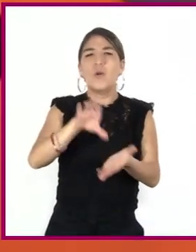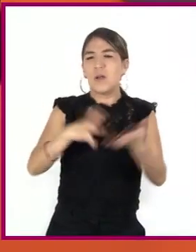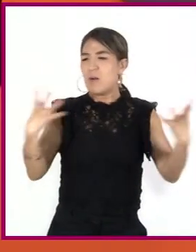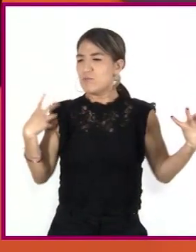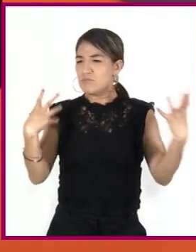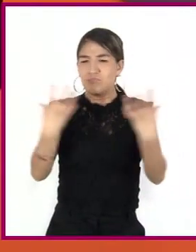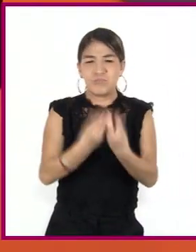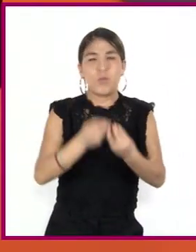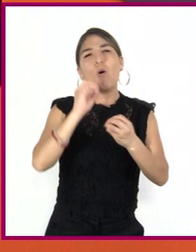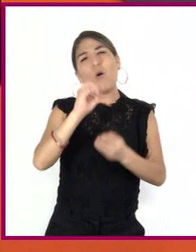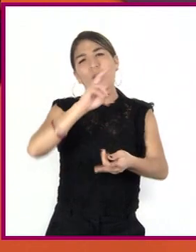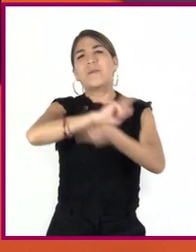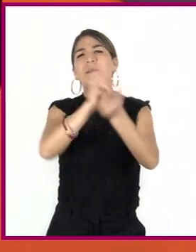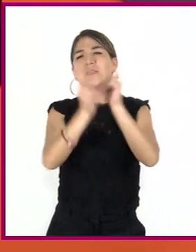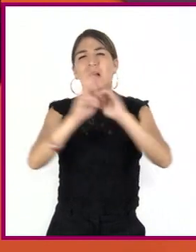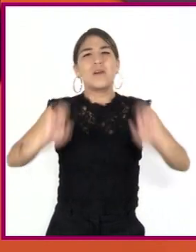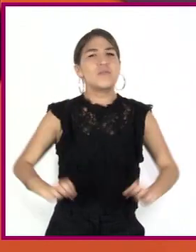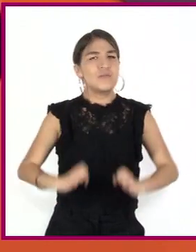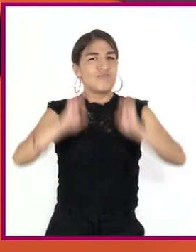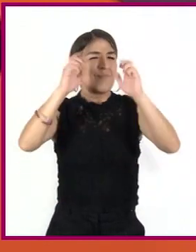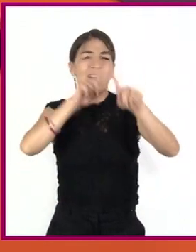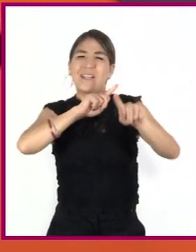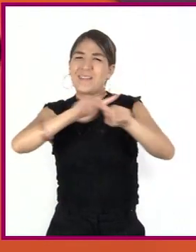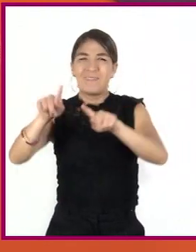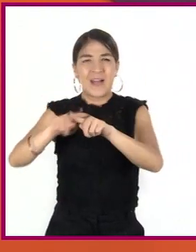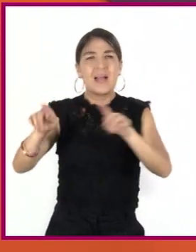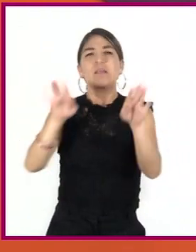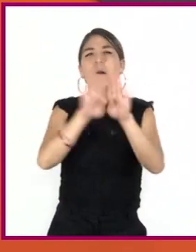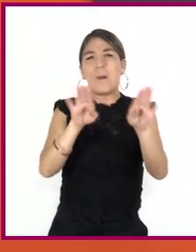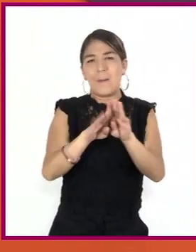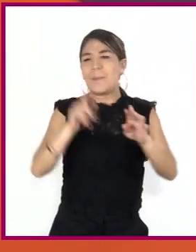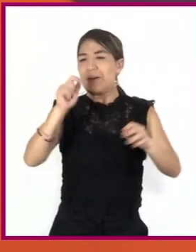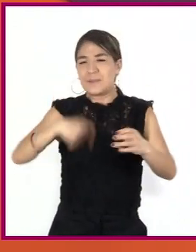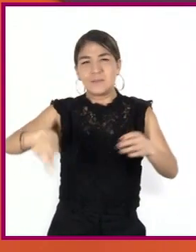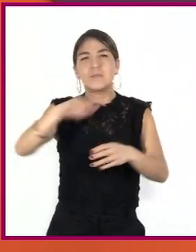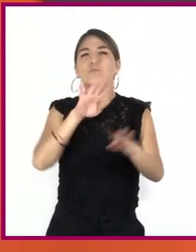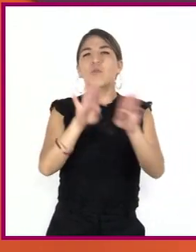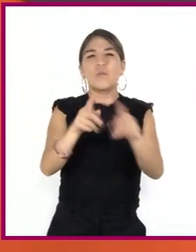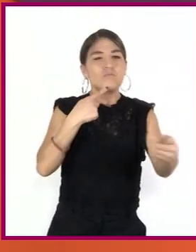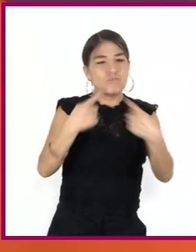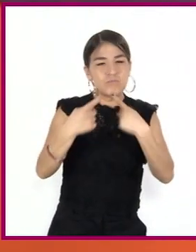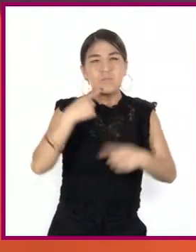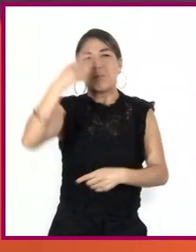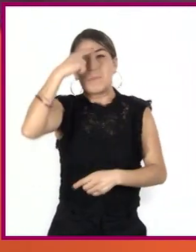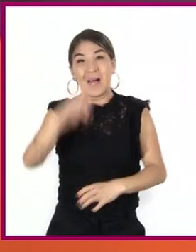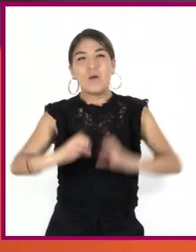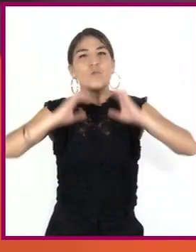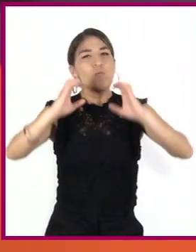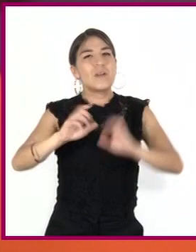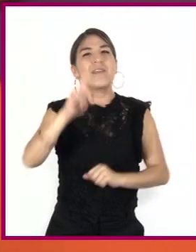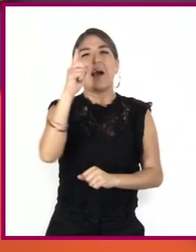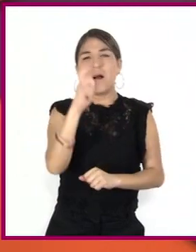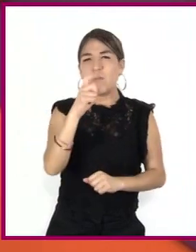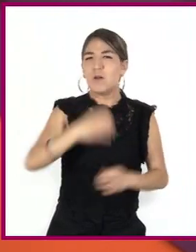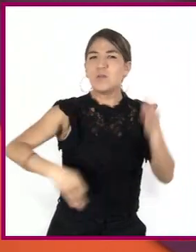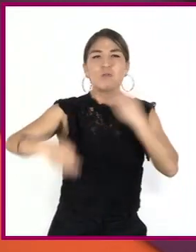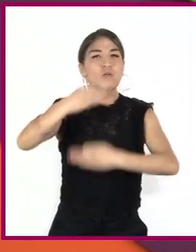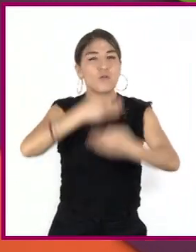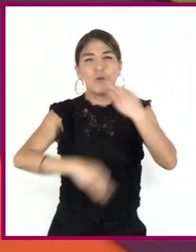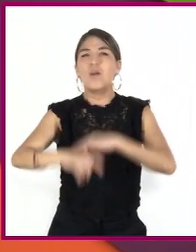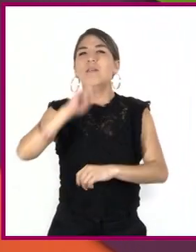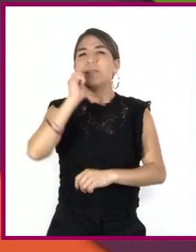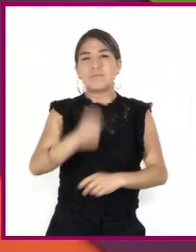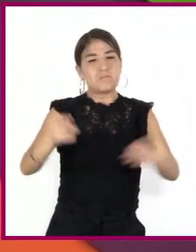unidad habitacional de nuestra alumna. El cuidado del agua es una misión en la que todos y todas